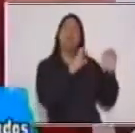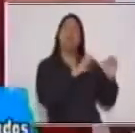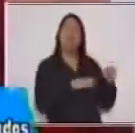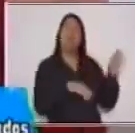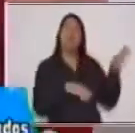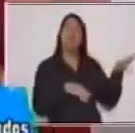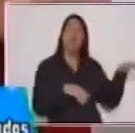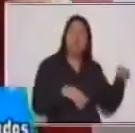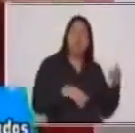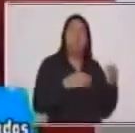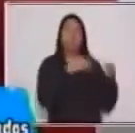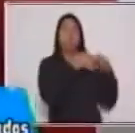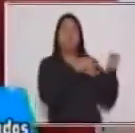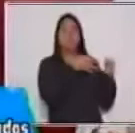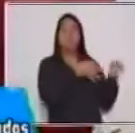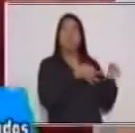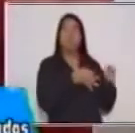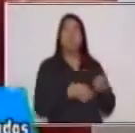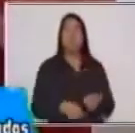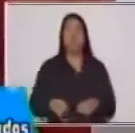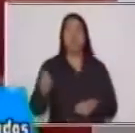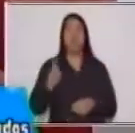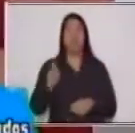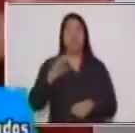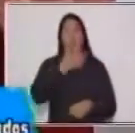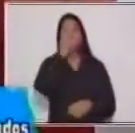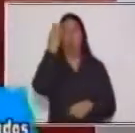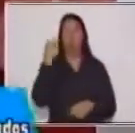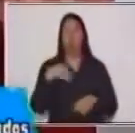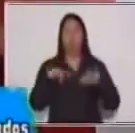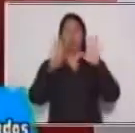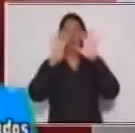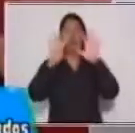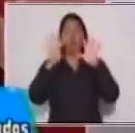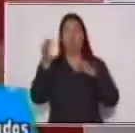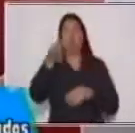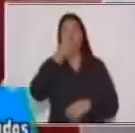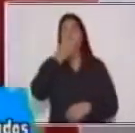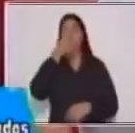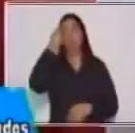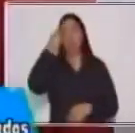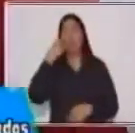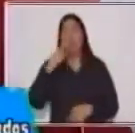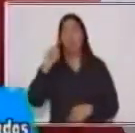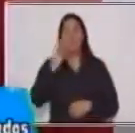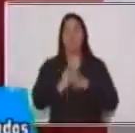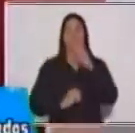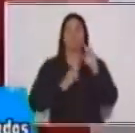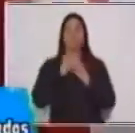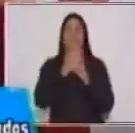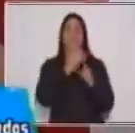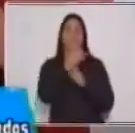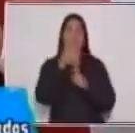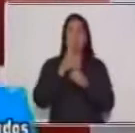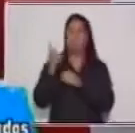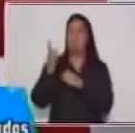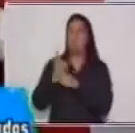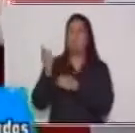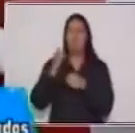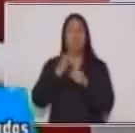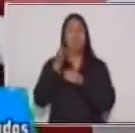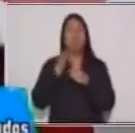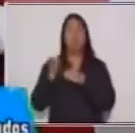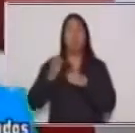aprendido. No olvidemos que el 9 de agosto es el Día Internacional de los Pueblos Indígenas. Te